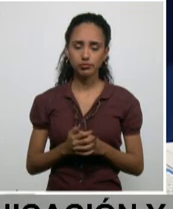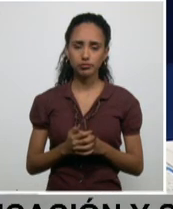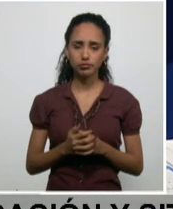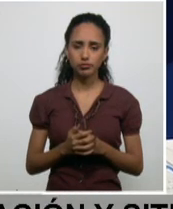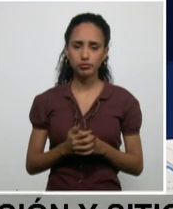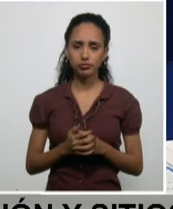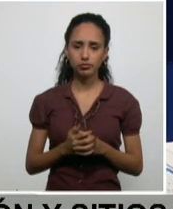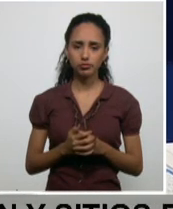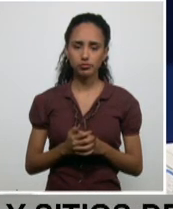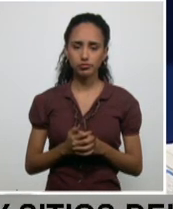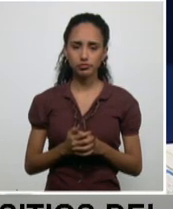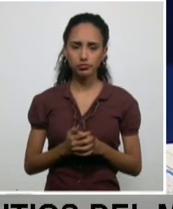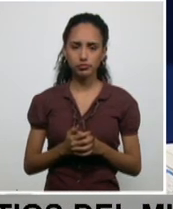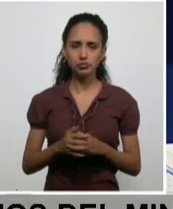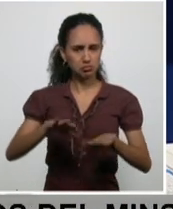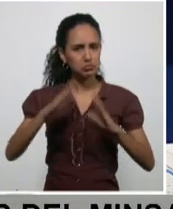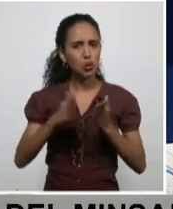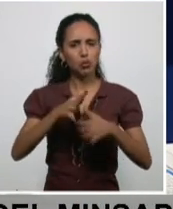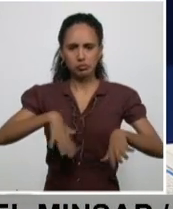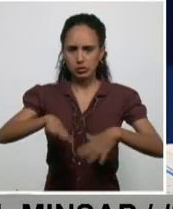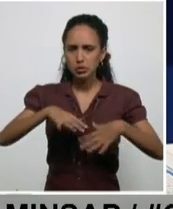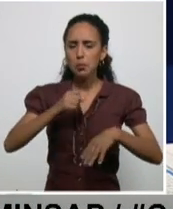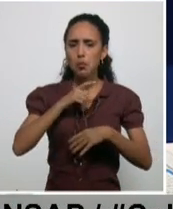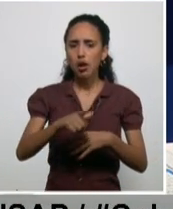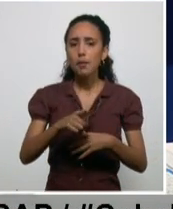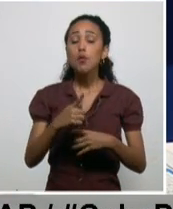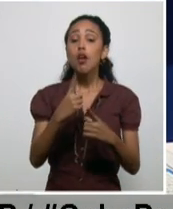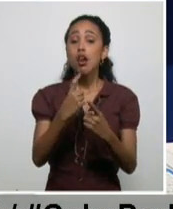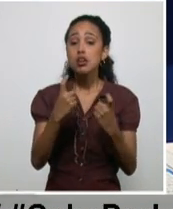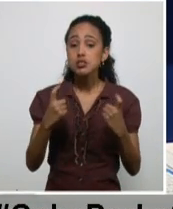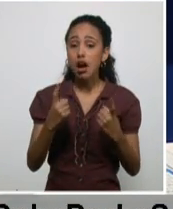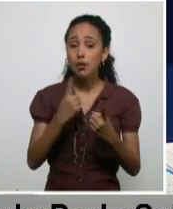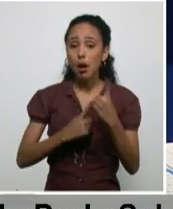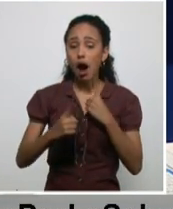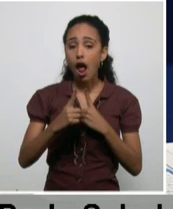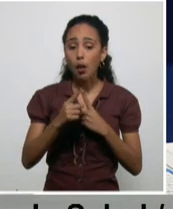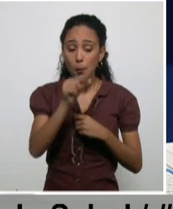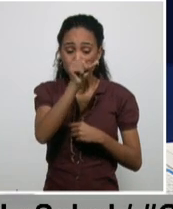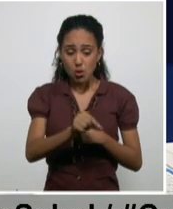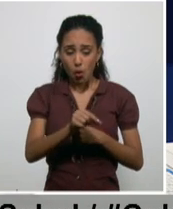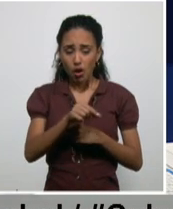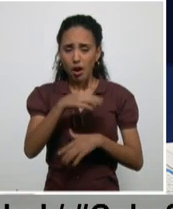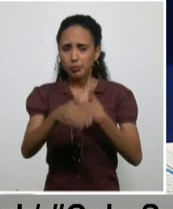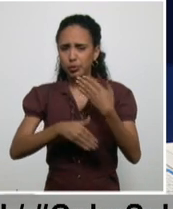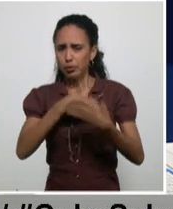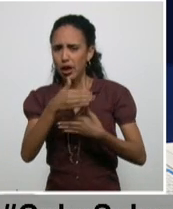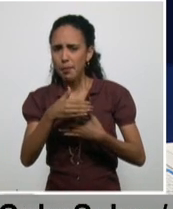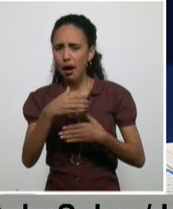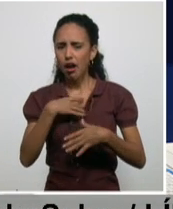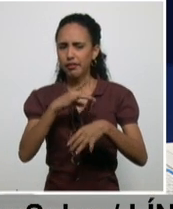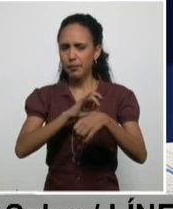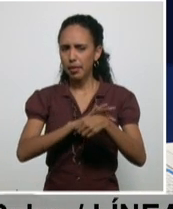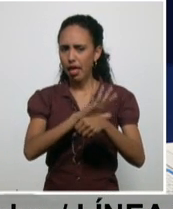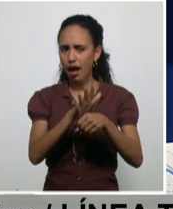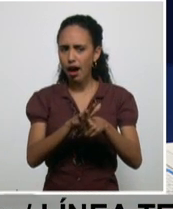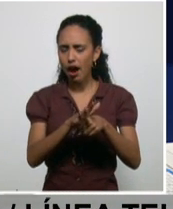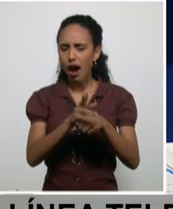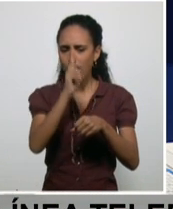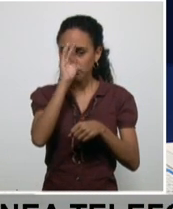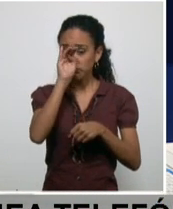y existen las condiciones para, en caso de que sea necesario evacuarlo para un hospital o para una